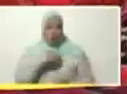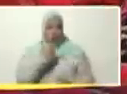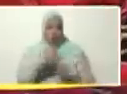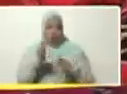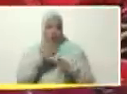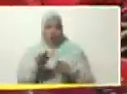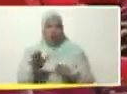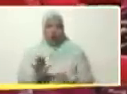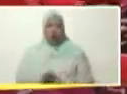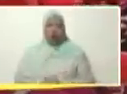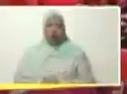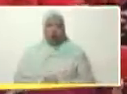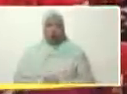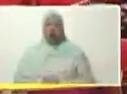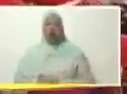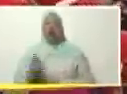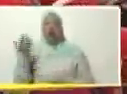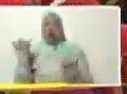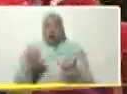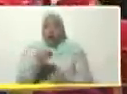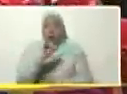En una caja de ACE, todavía existe.